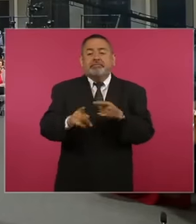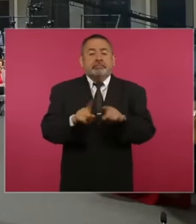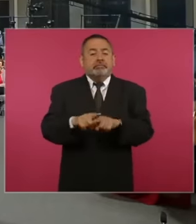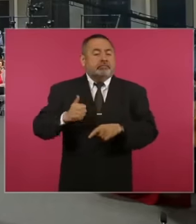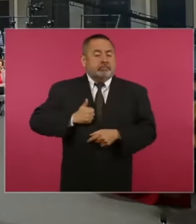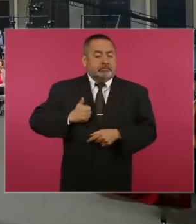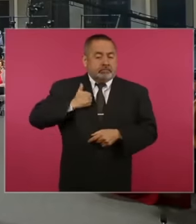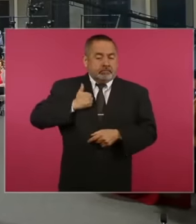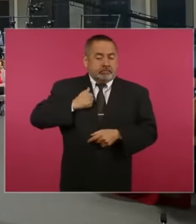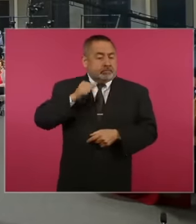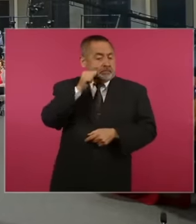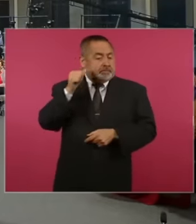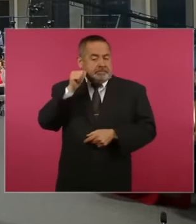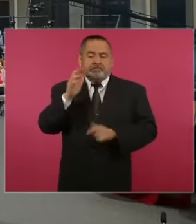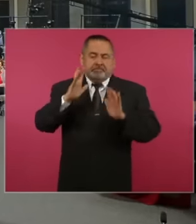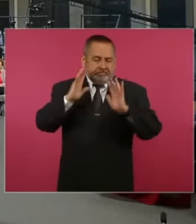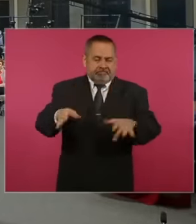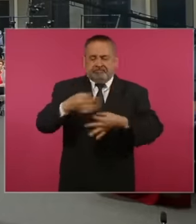ya